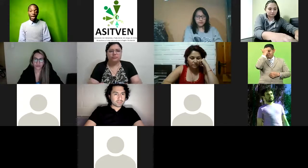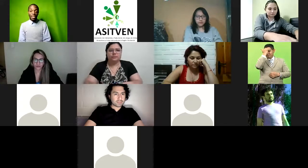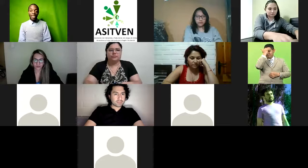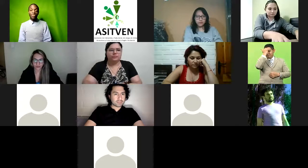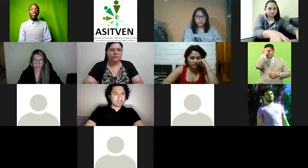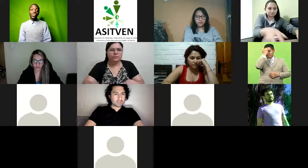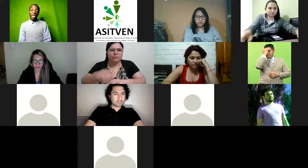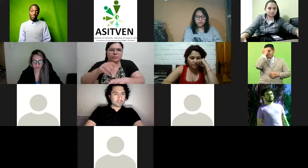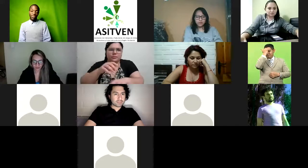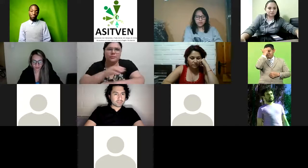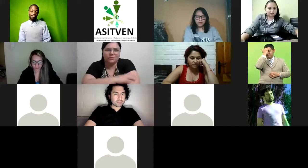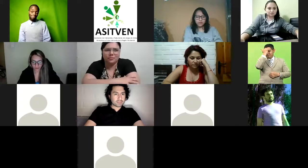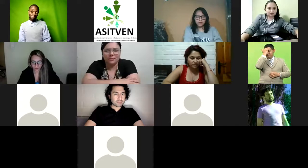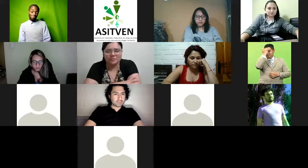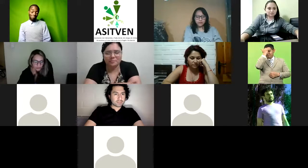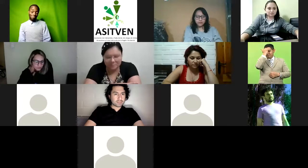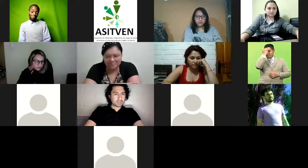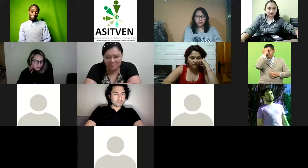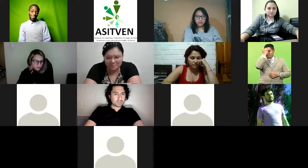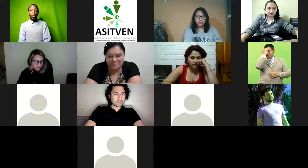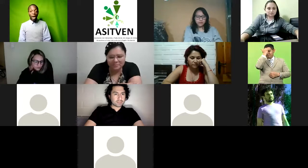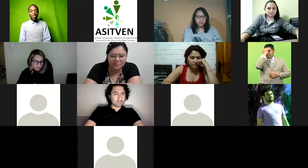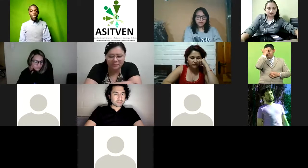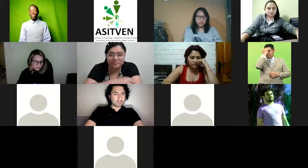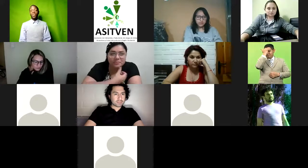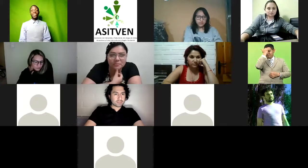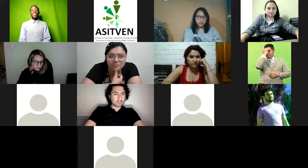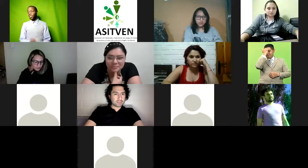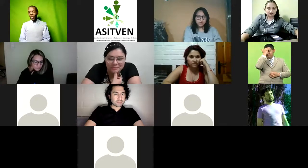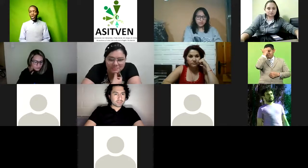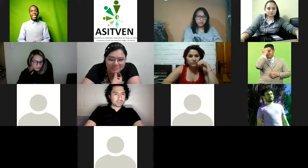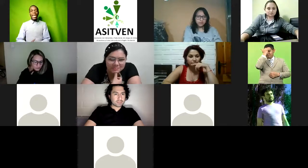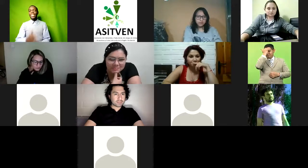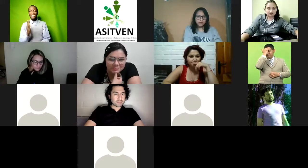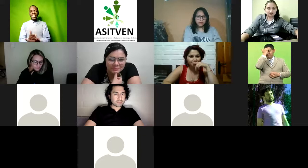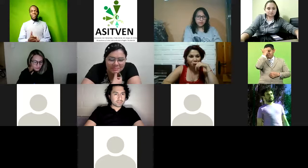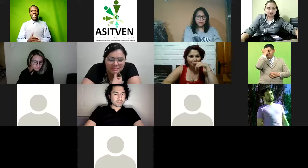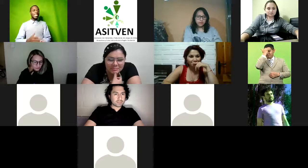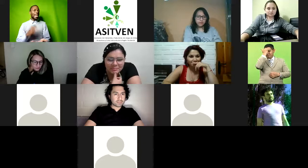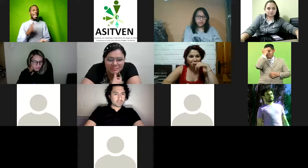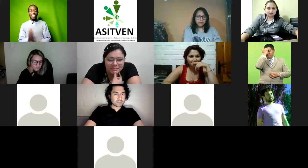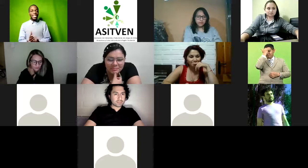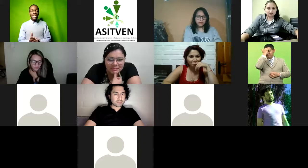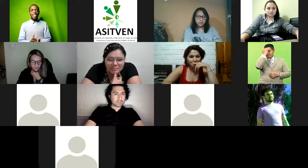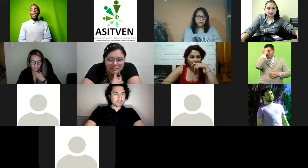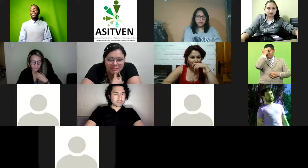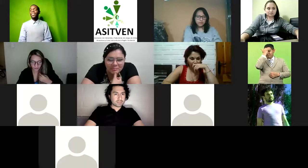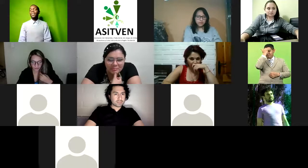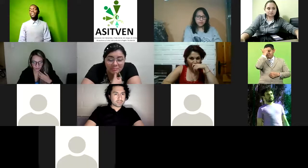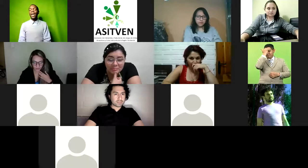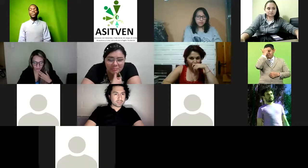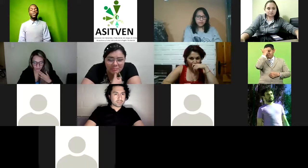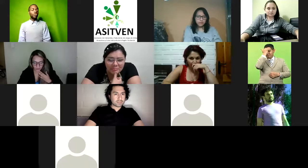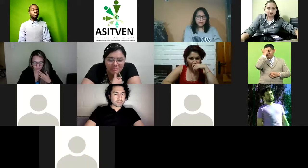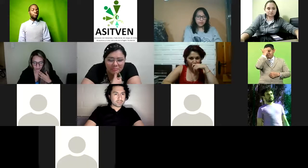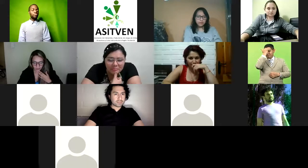10.000 horas unos 2 años. Lo puede hacer un año, pero tiene que ser todos los días, sin falta, sin, en